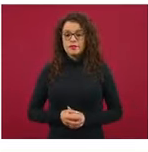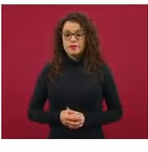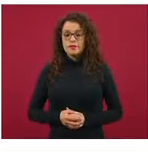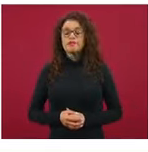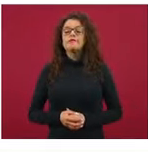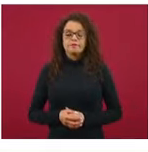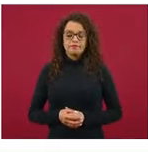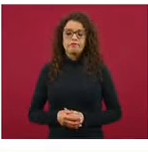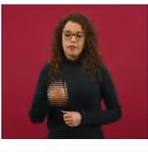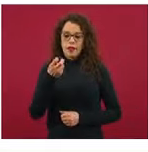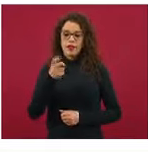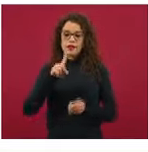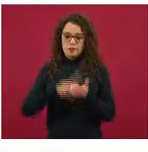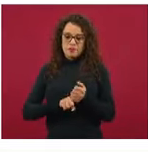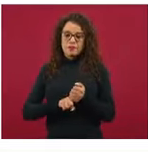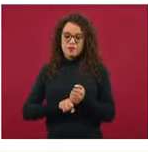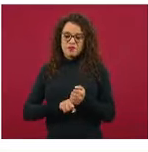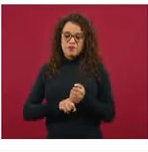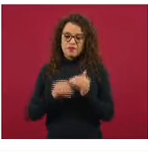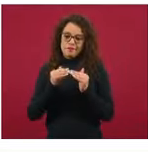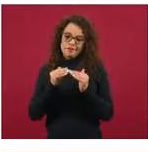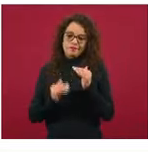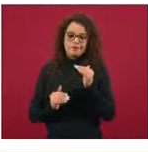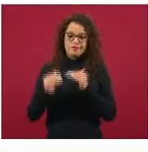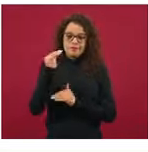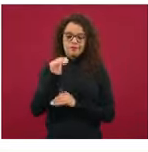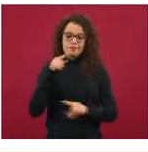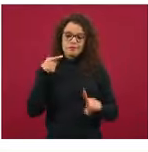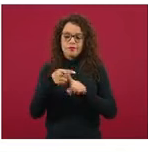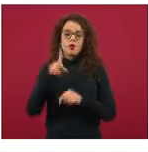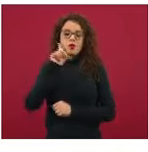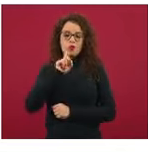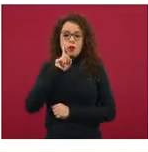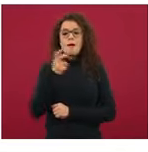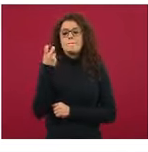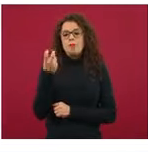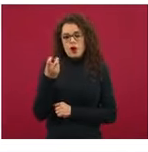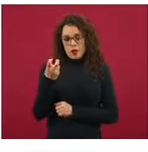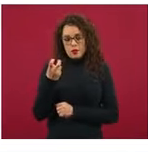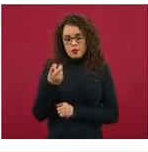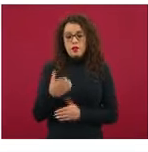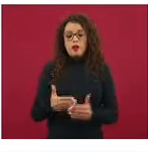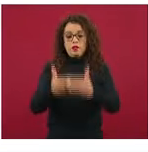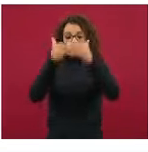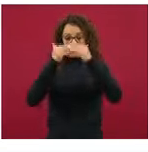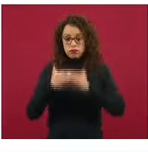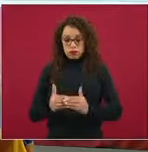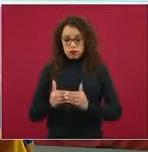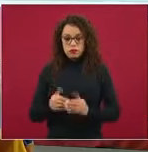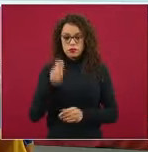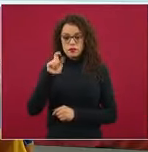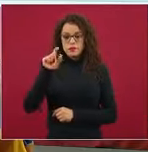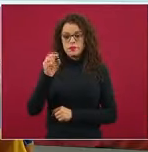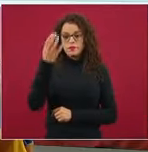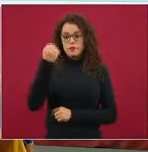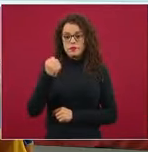estar representando ese incremento en la población de mujeres. Lo siguen otros grupos de trabajadores de salud con un 29%, y